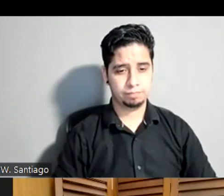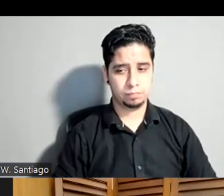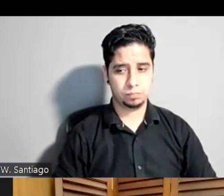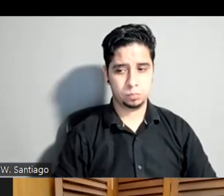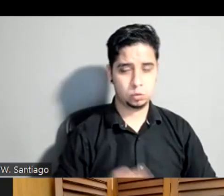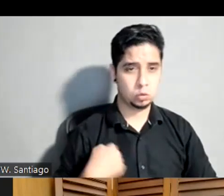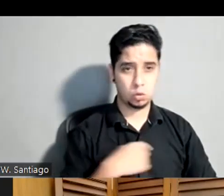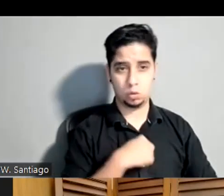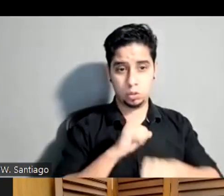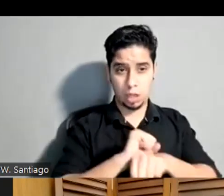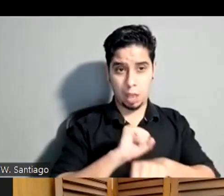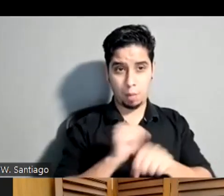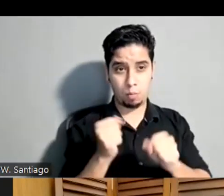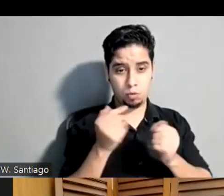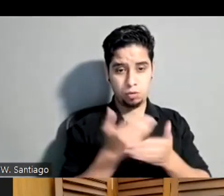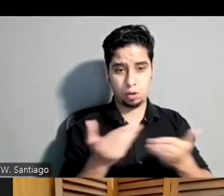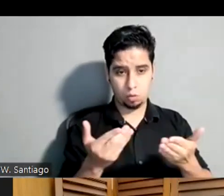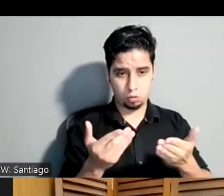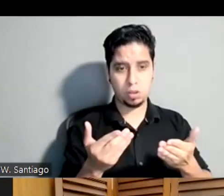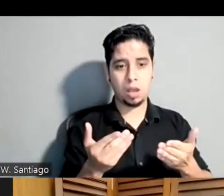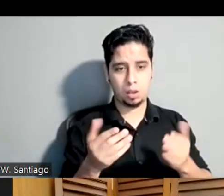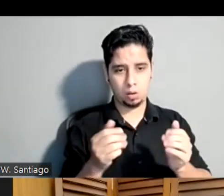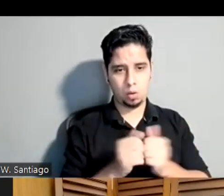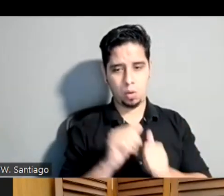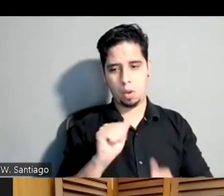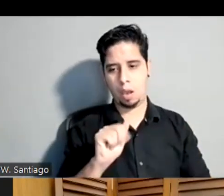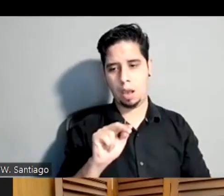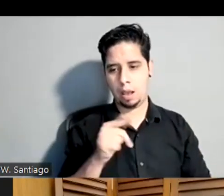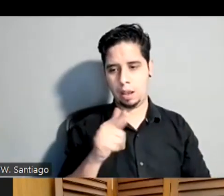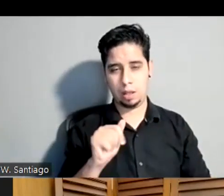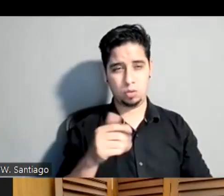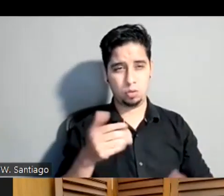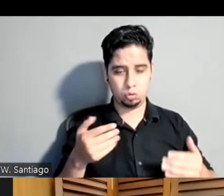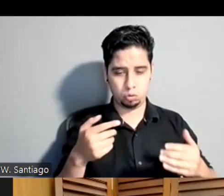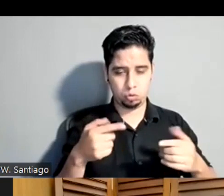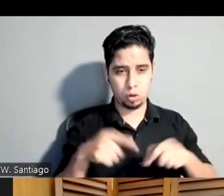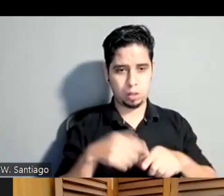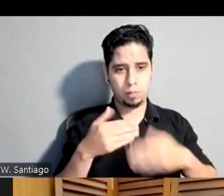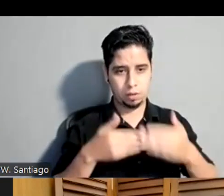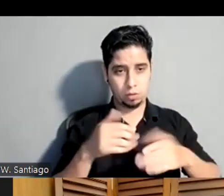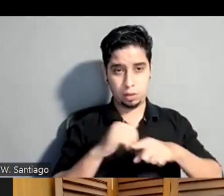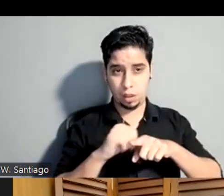Nosotros trabajamos muchas cosas de teatro swing con Ángela durante los procesos de ensayo. Muy interesante.